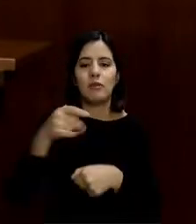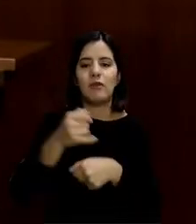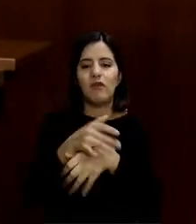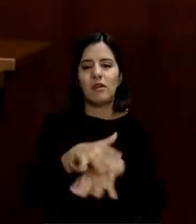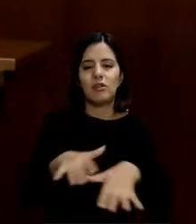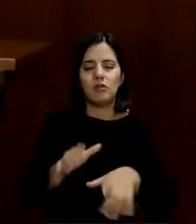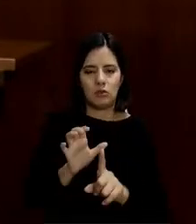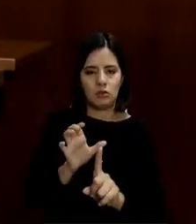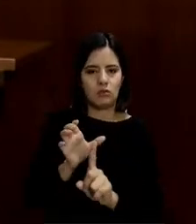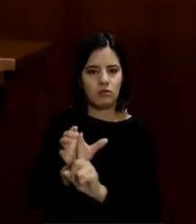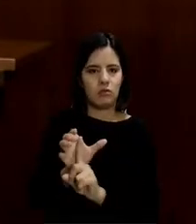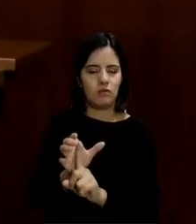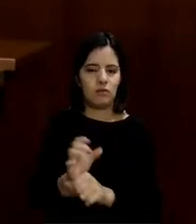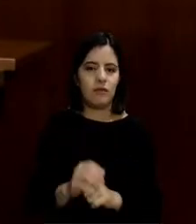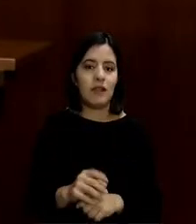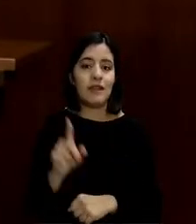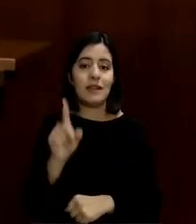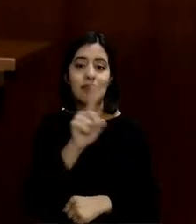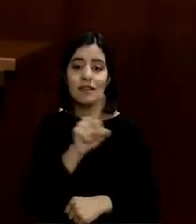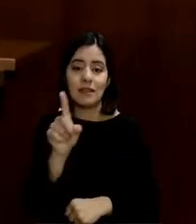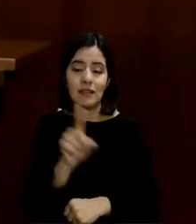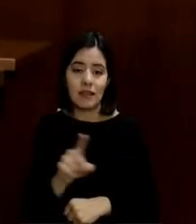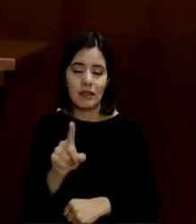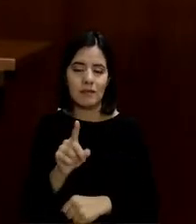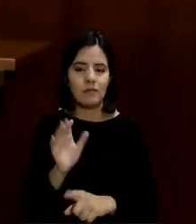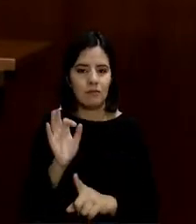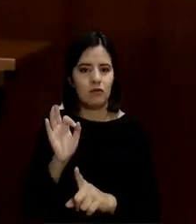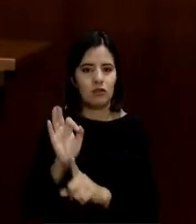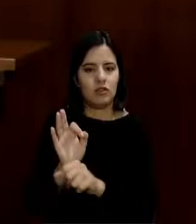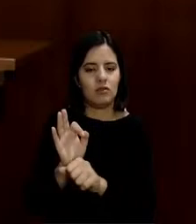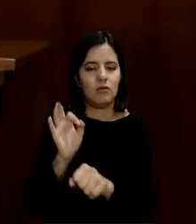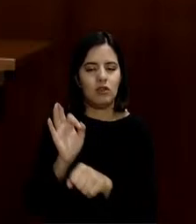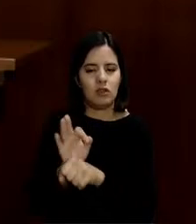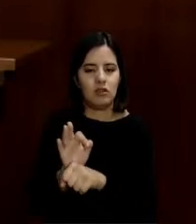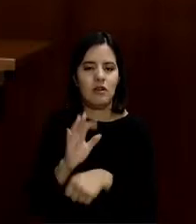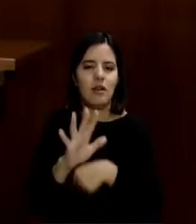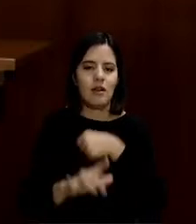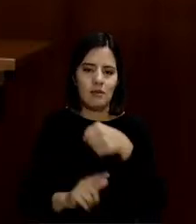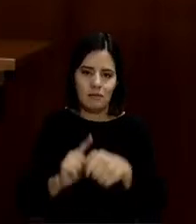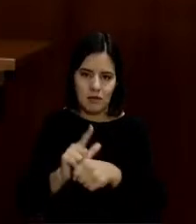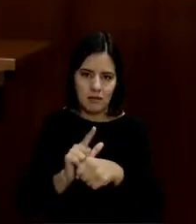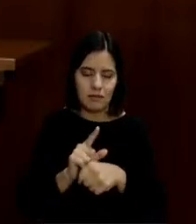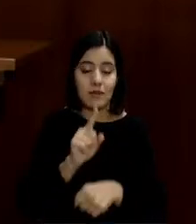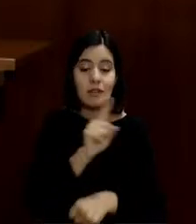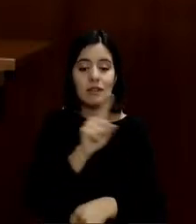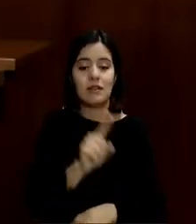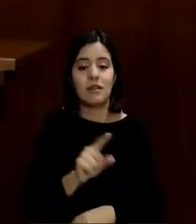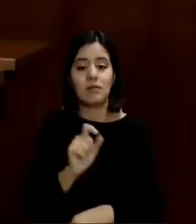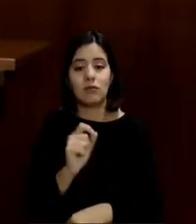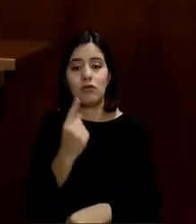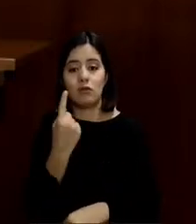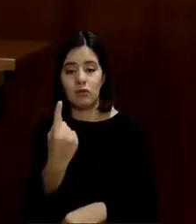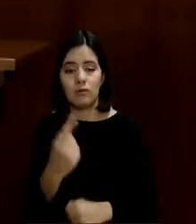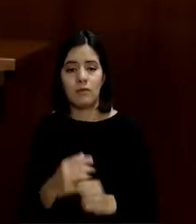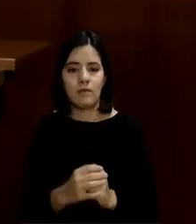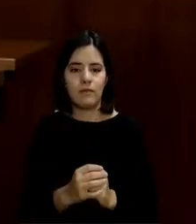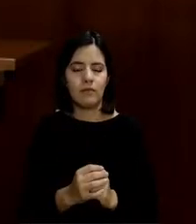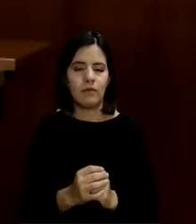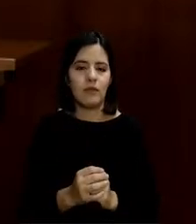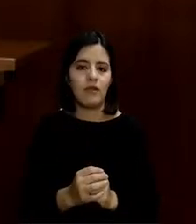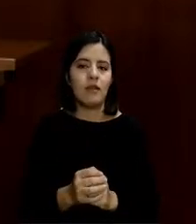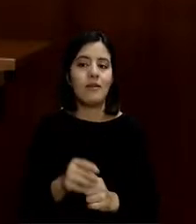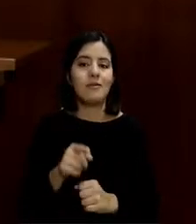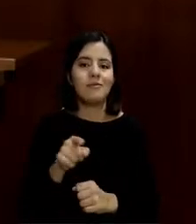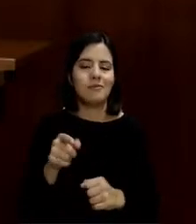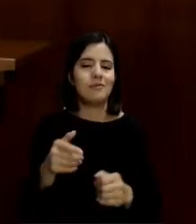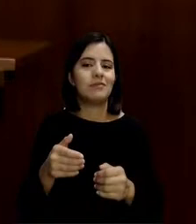personales, Z, de protección y bienestar animal, Z.1, de prevención y